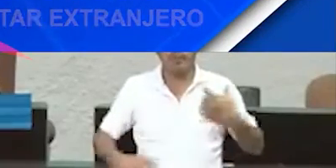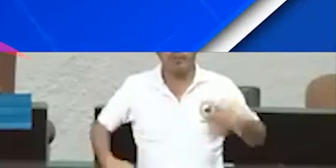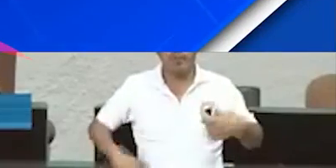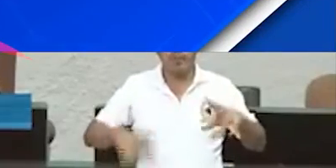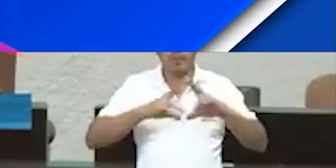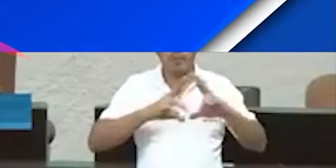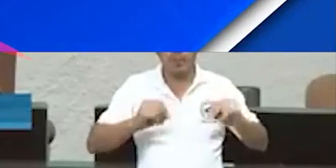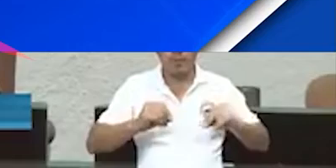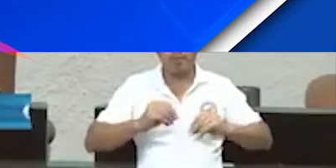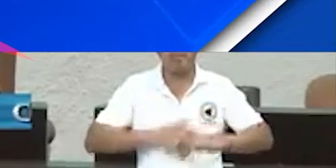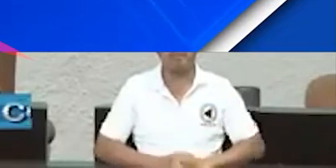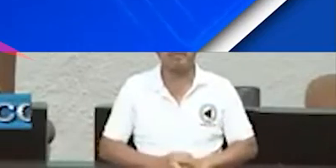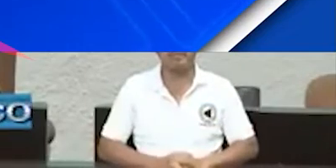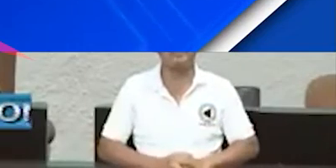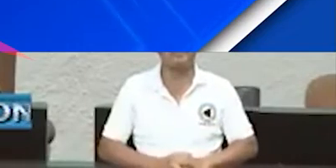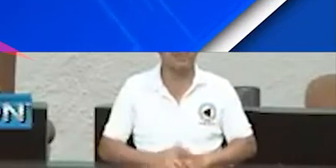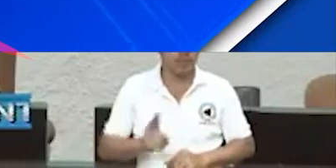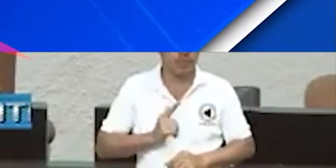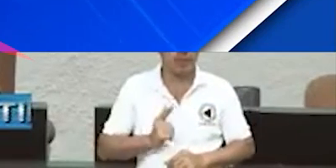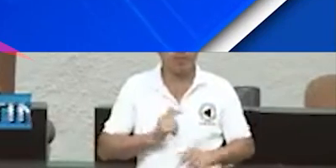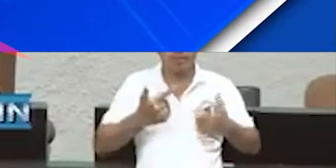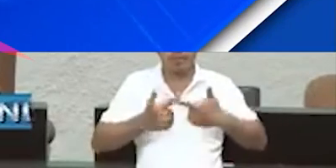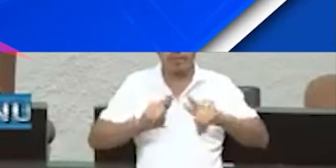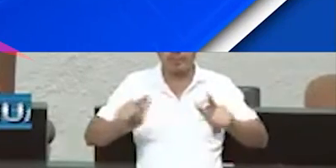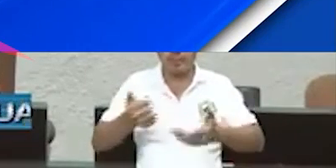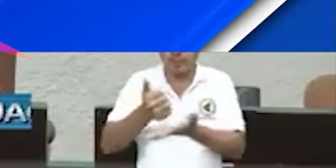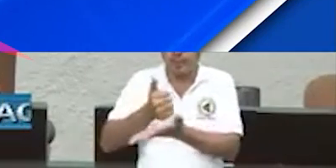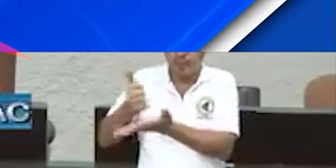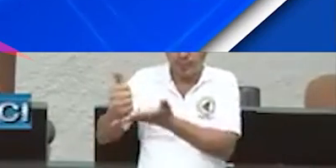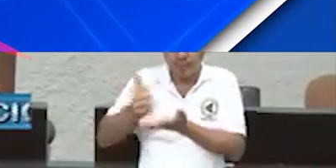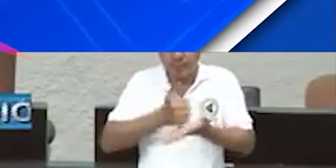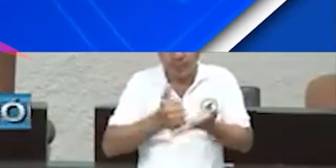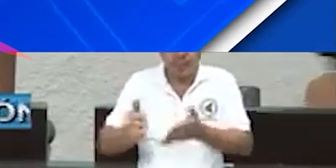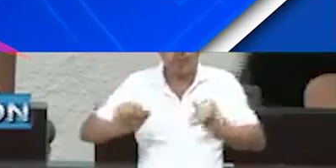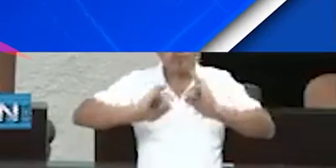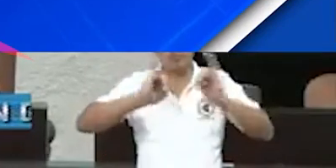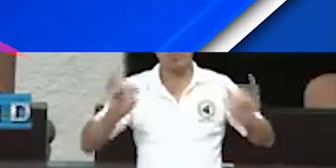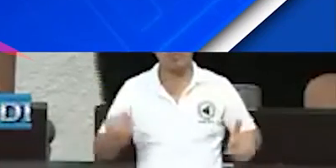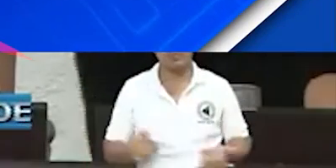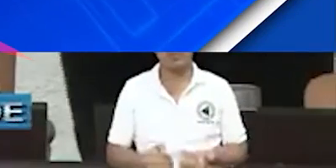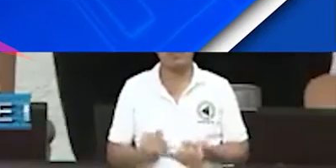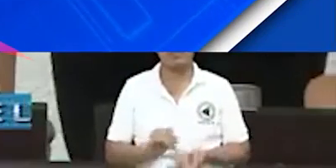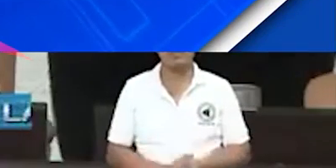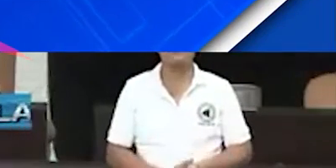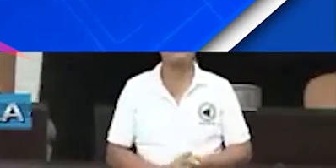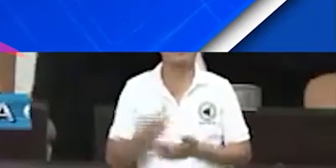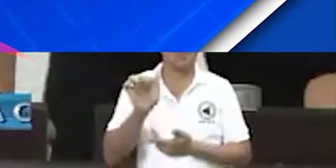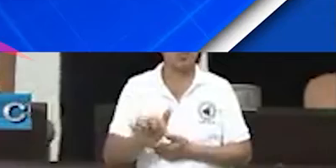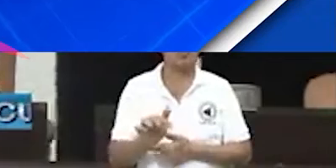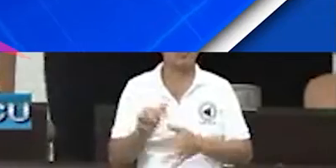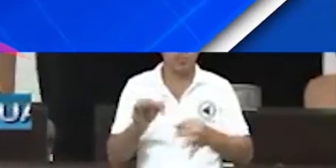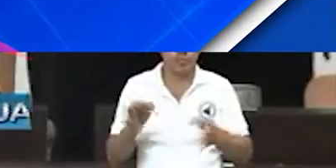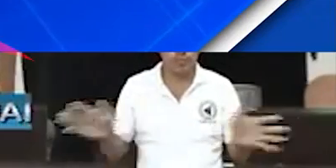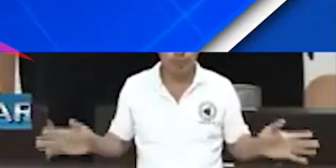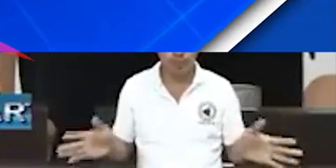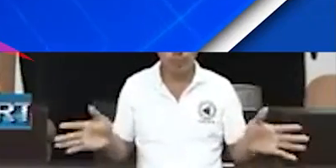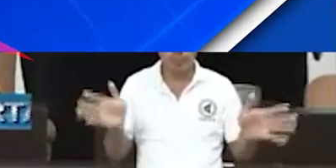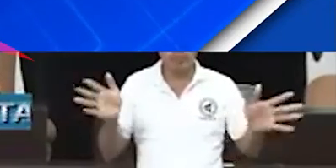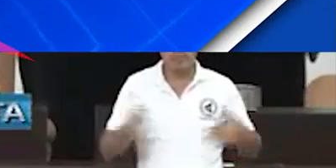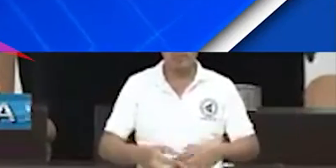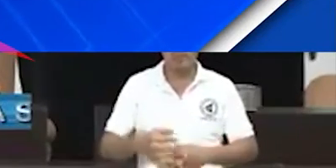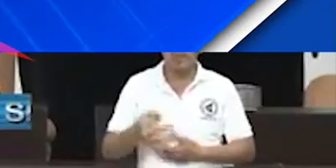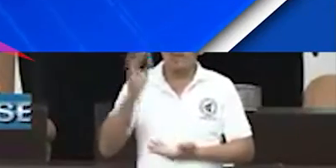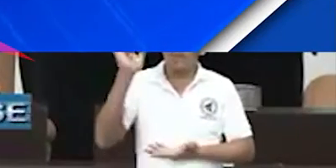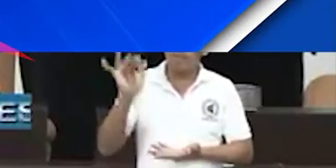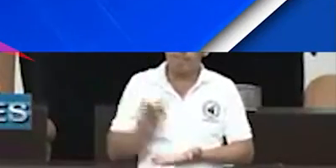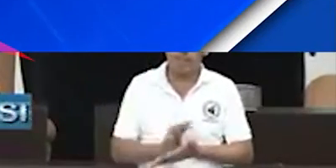de Nicaragua privilegia la libre cooperación internacional, la que ha venido impulsando con